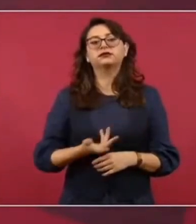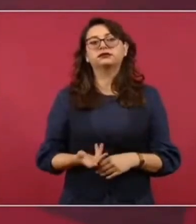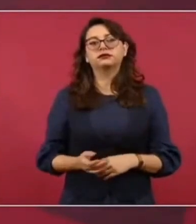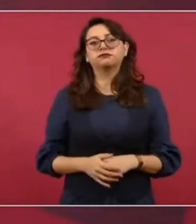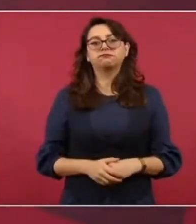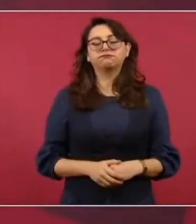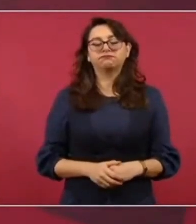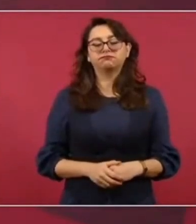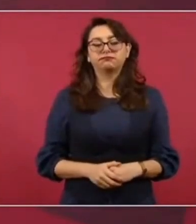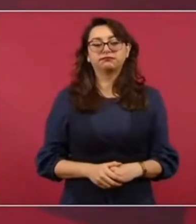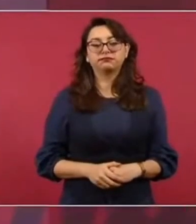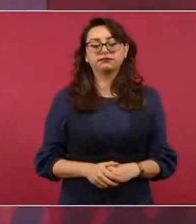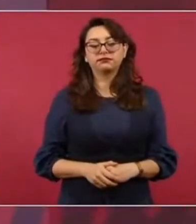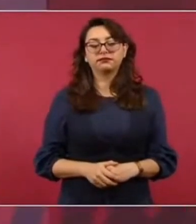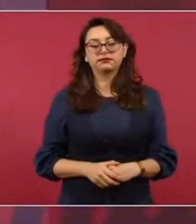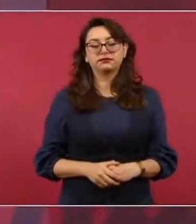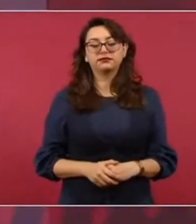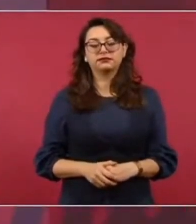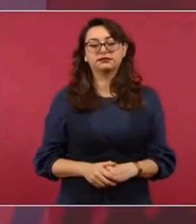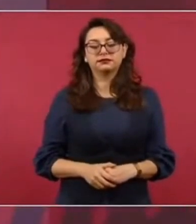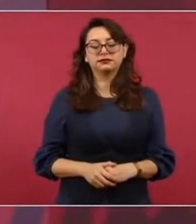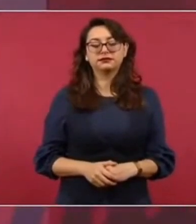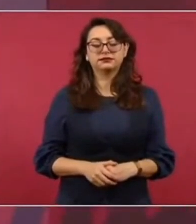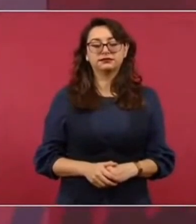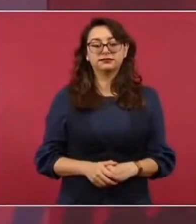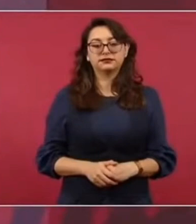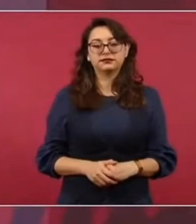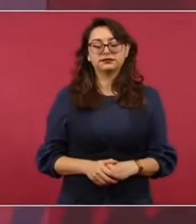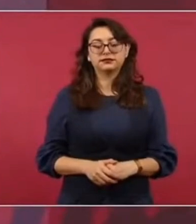y pues es